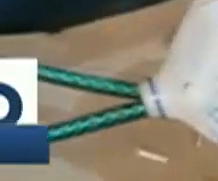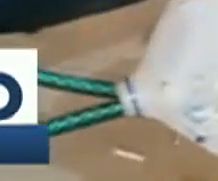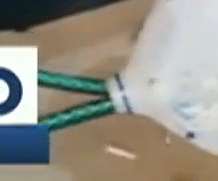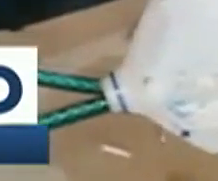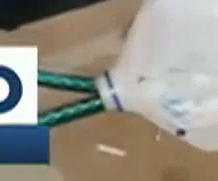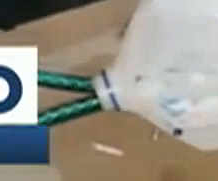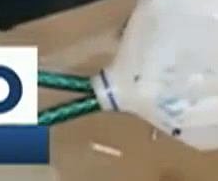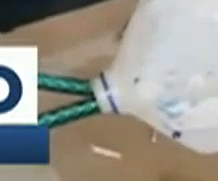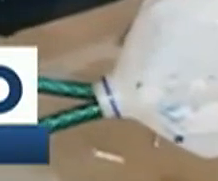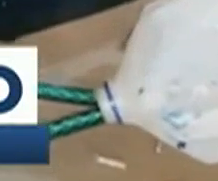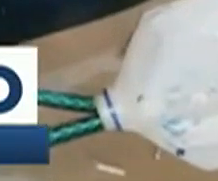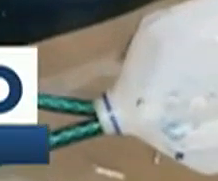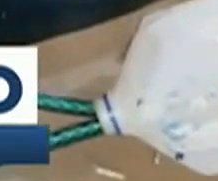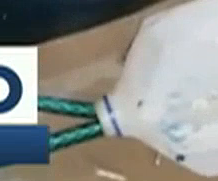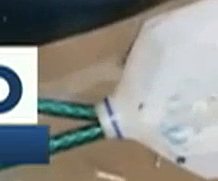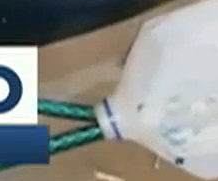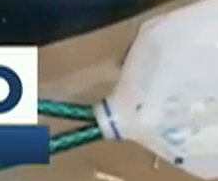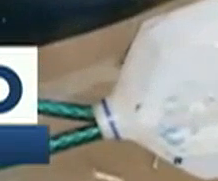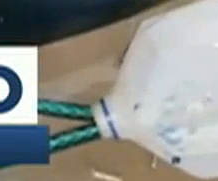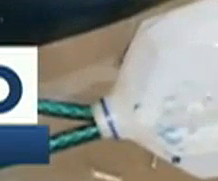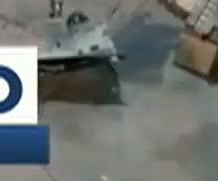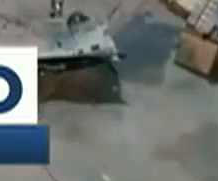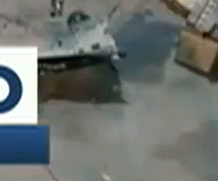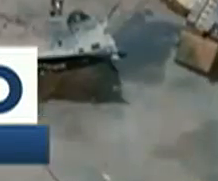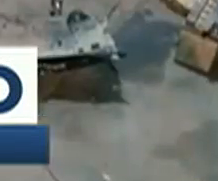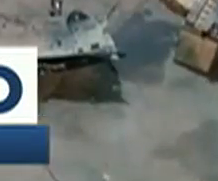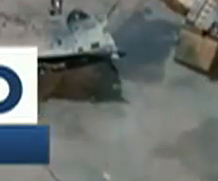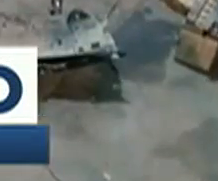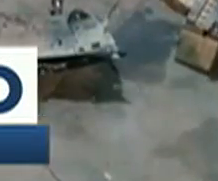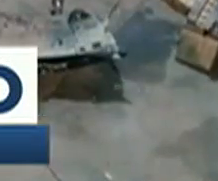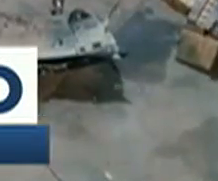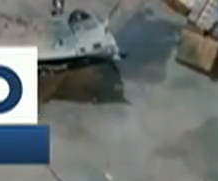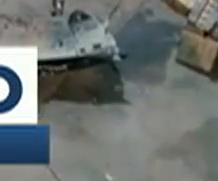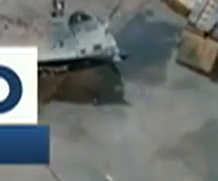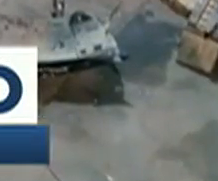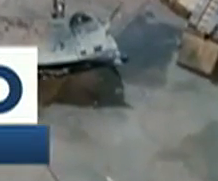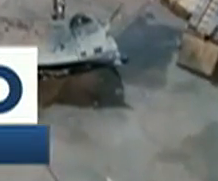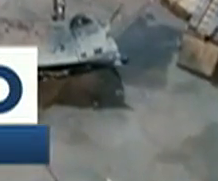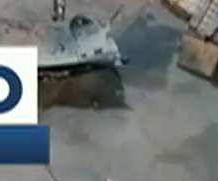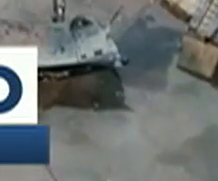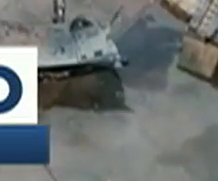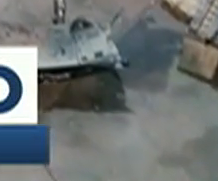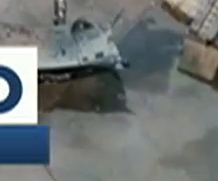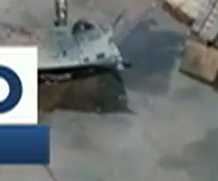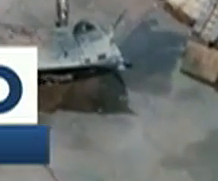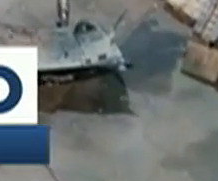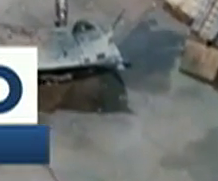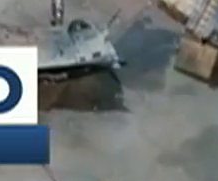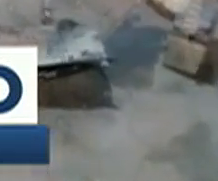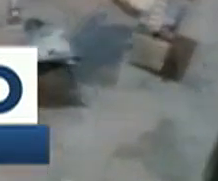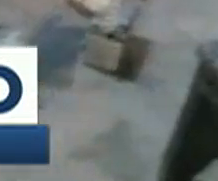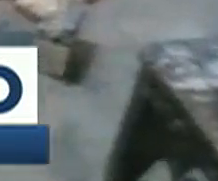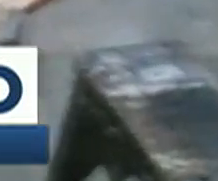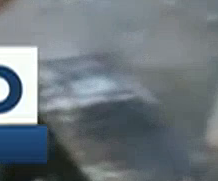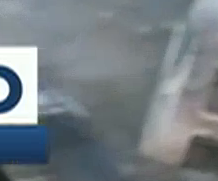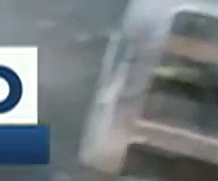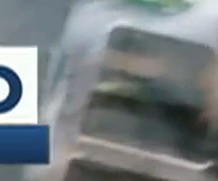Descubren desguazadero. En ese lugar encontraron motos presumiblemente